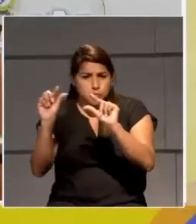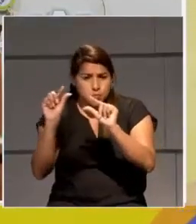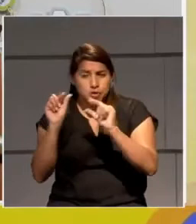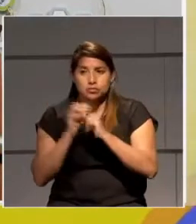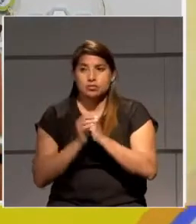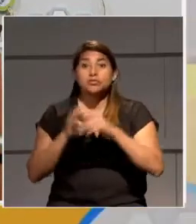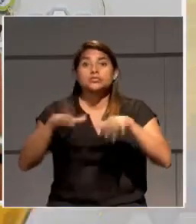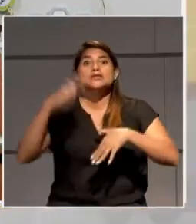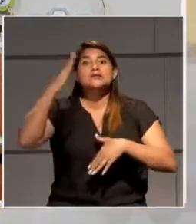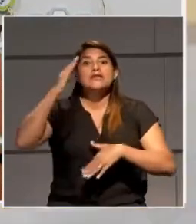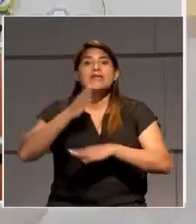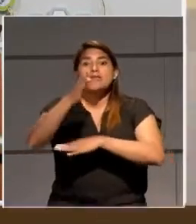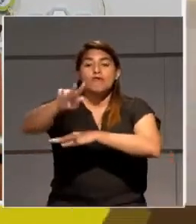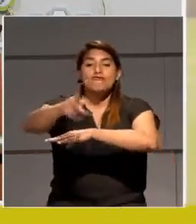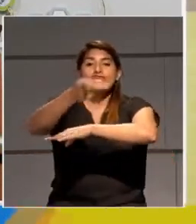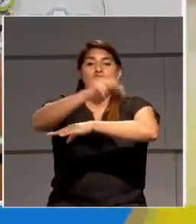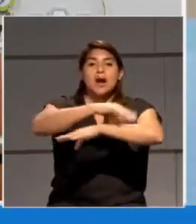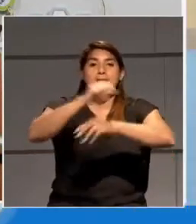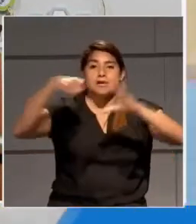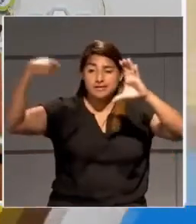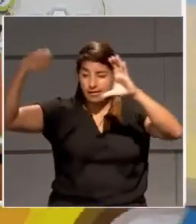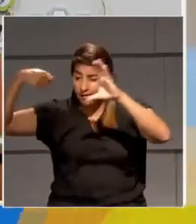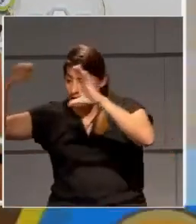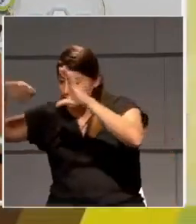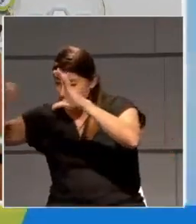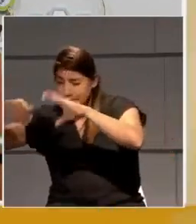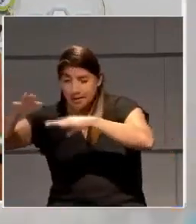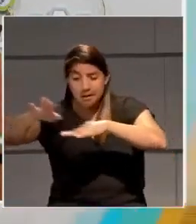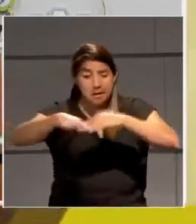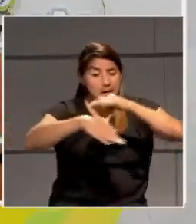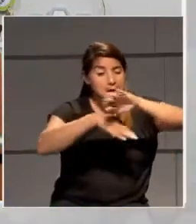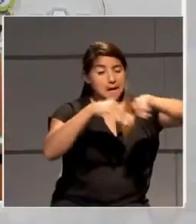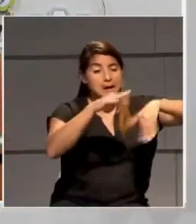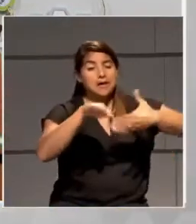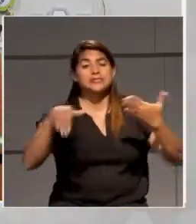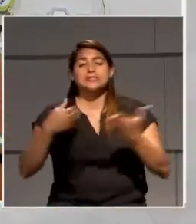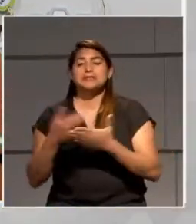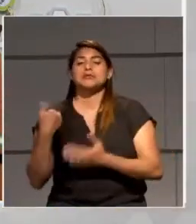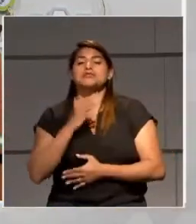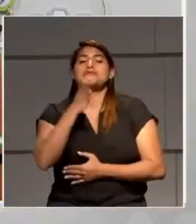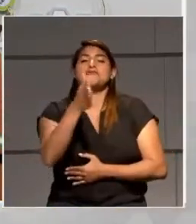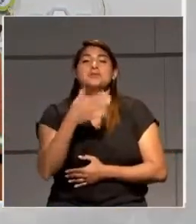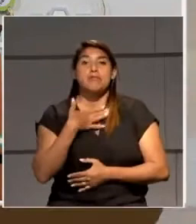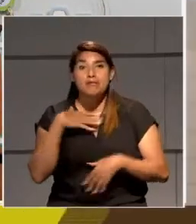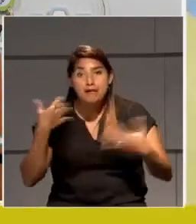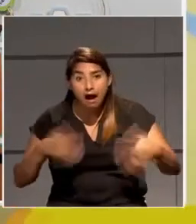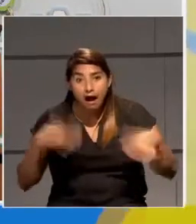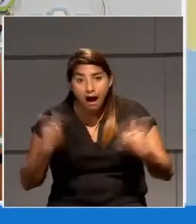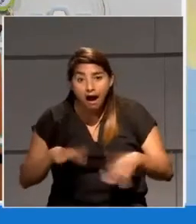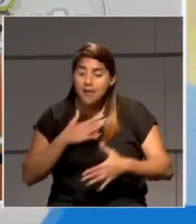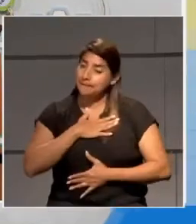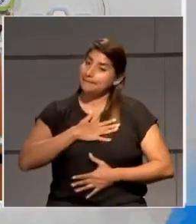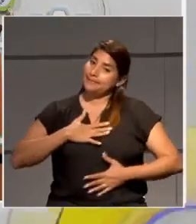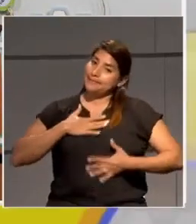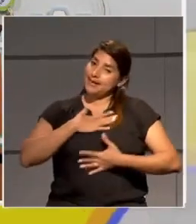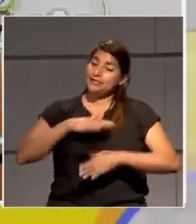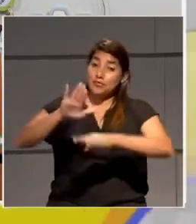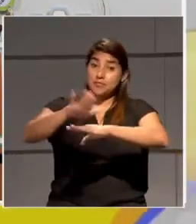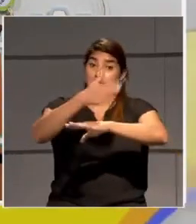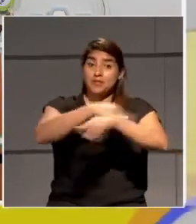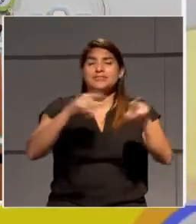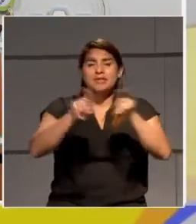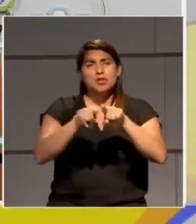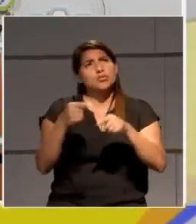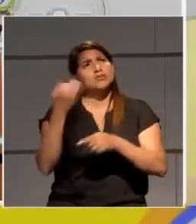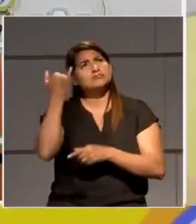Ya pronto. Oigan, y fui a la playa también, eso, grabamos un video de la playa. A la playa. Es chivísima la playa. Me encantó la playa. Y también de